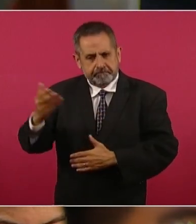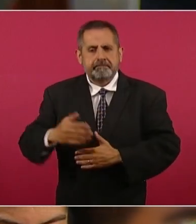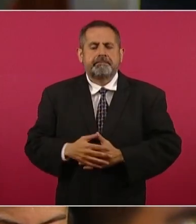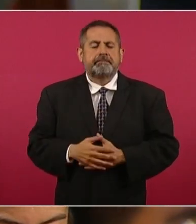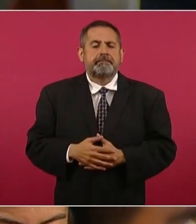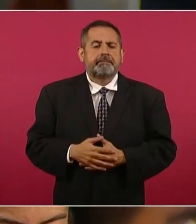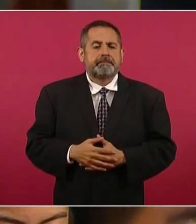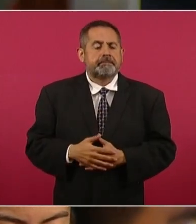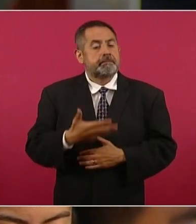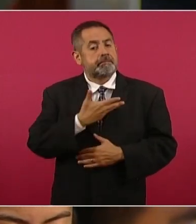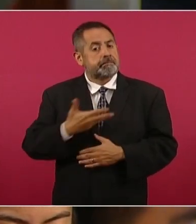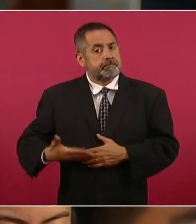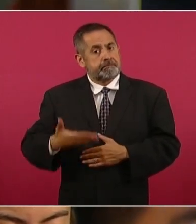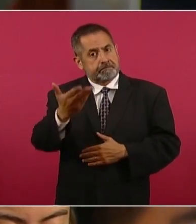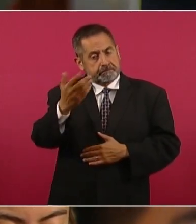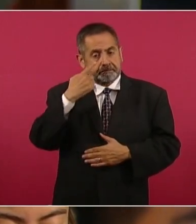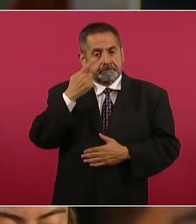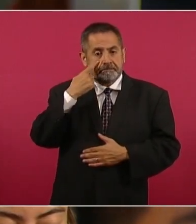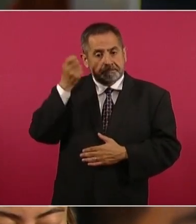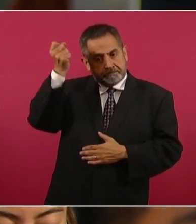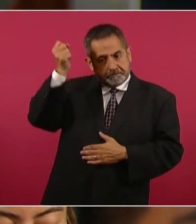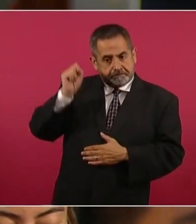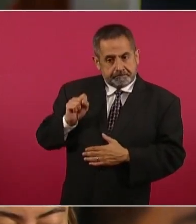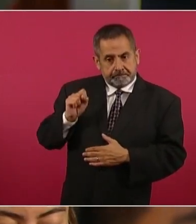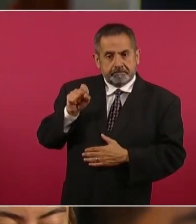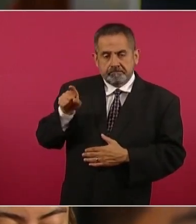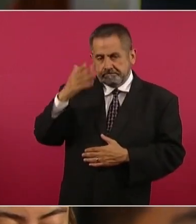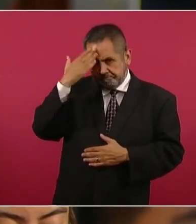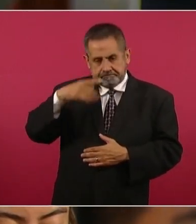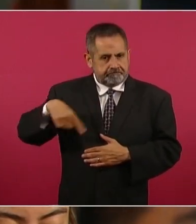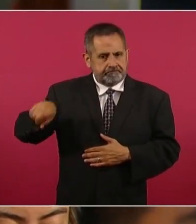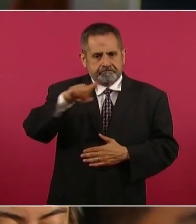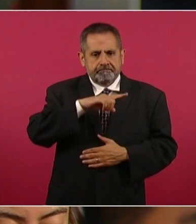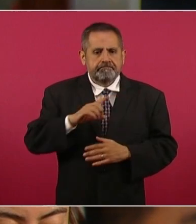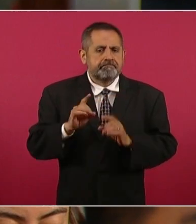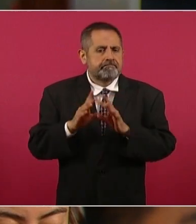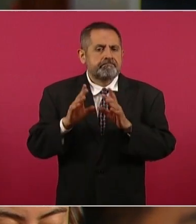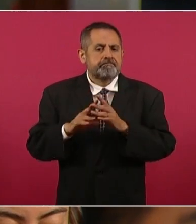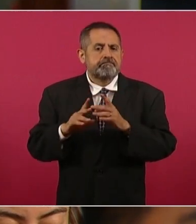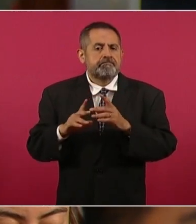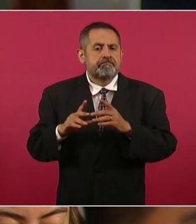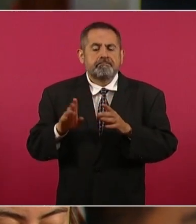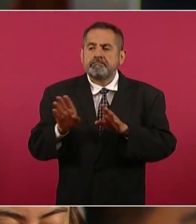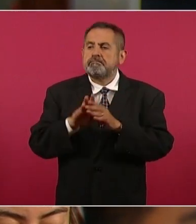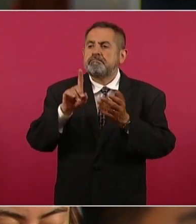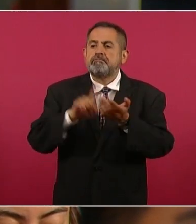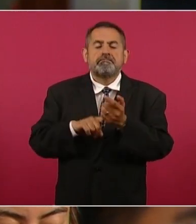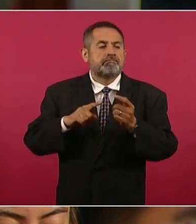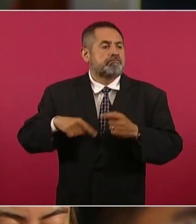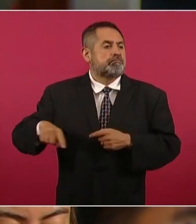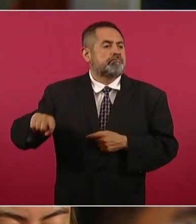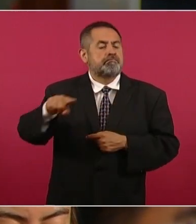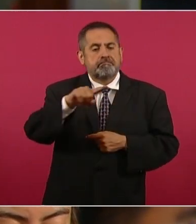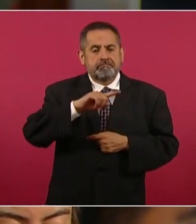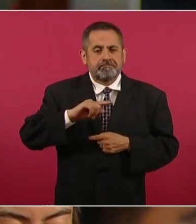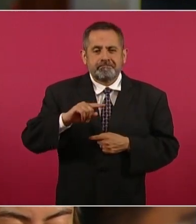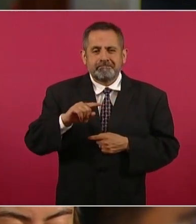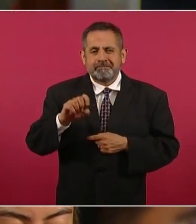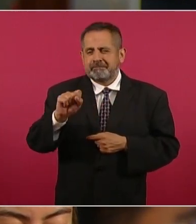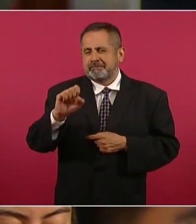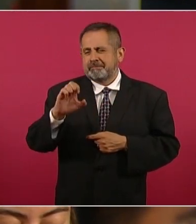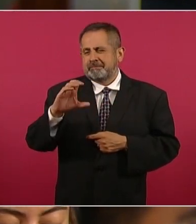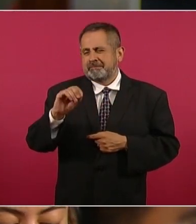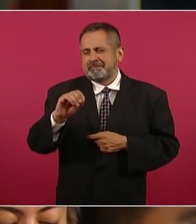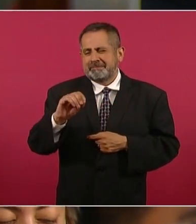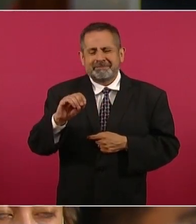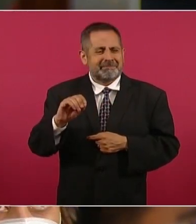Presidente, en Sinaloa, como bien es sabido, está afectando muy duro la sequía. Y le voy a hablar particularmente en la